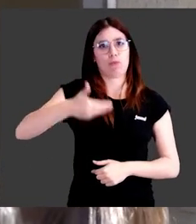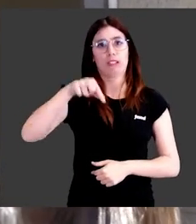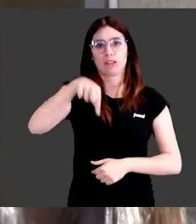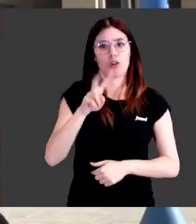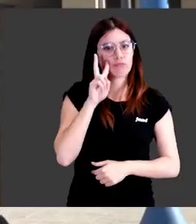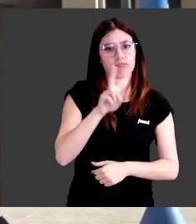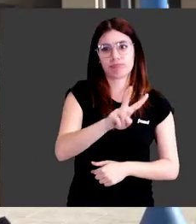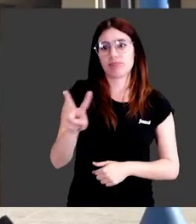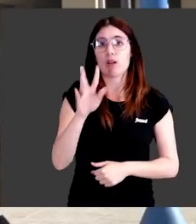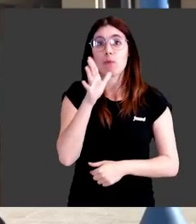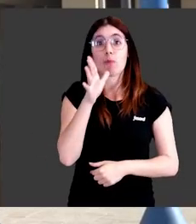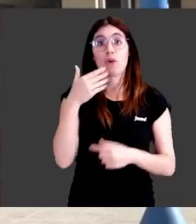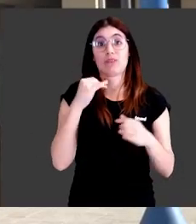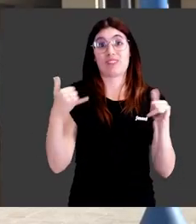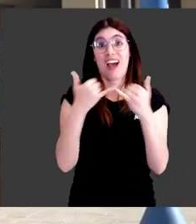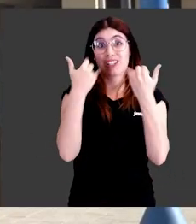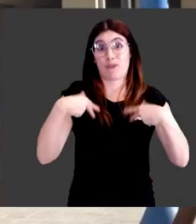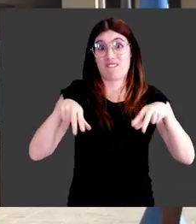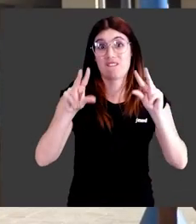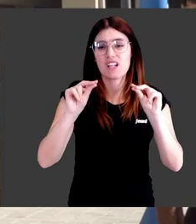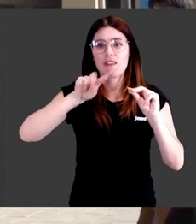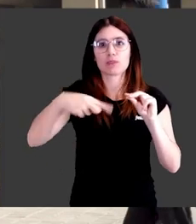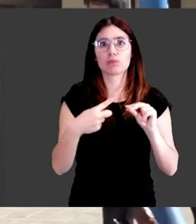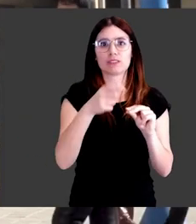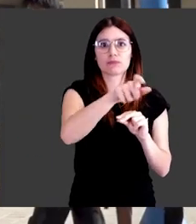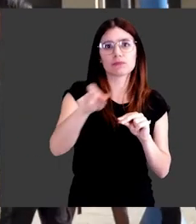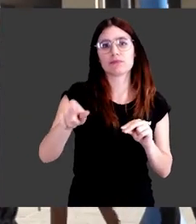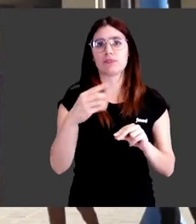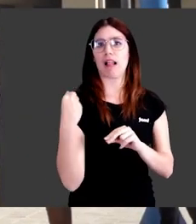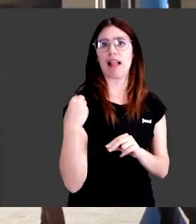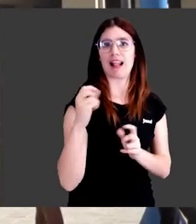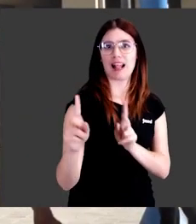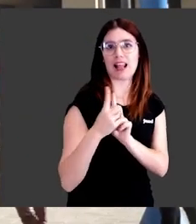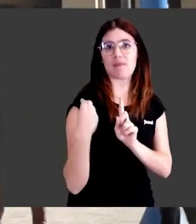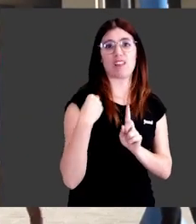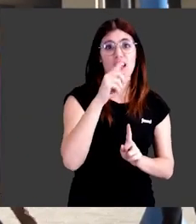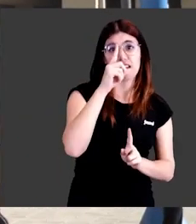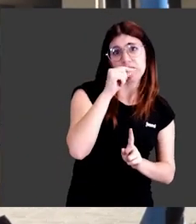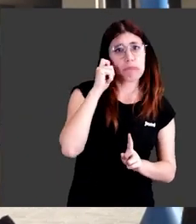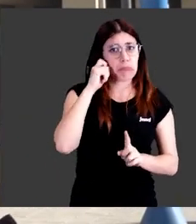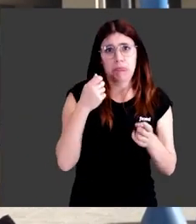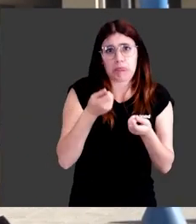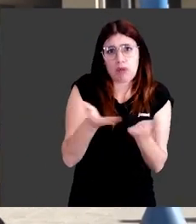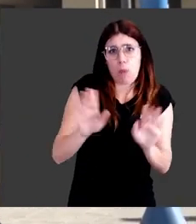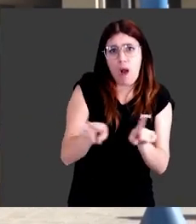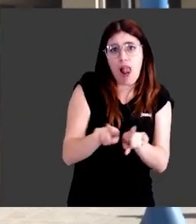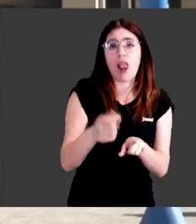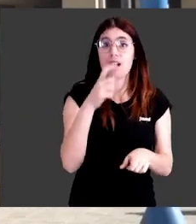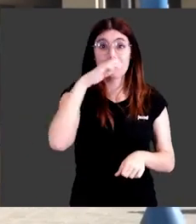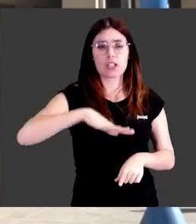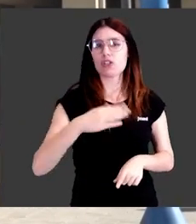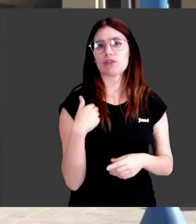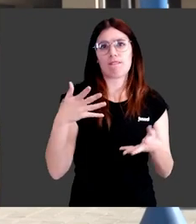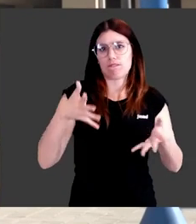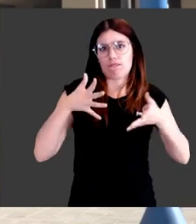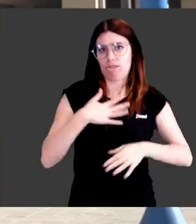además hoy lo hemos podido ver porque tú has visto cuando ha terminado el acto, los chavales todos se han acercado, tanto niños como niñas, y todos estaban